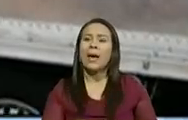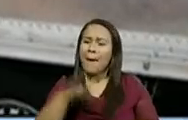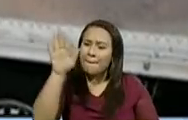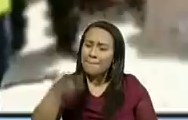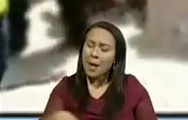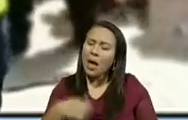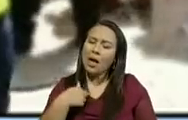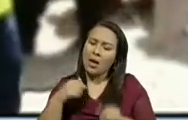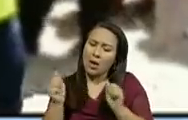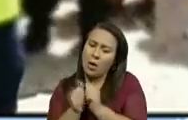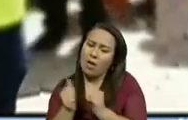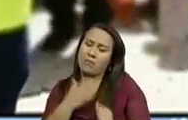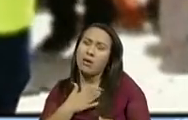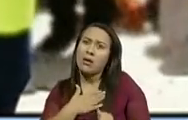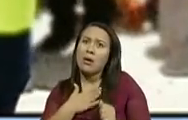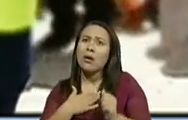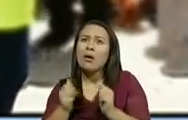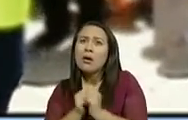yo